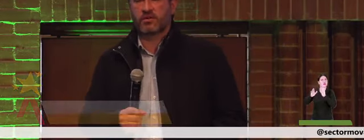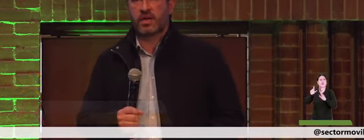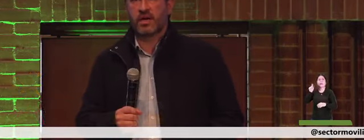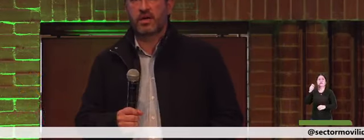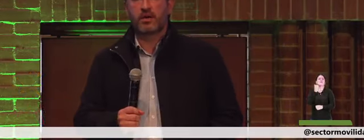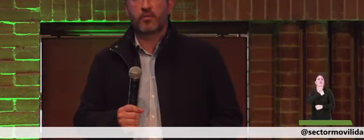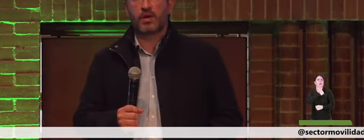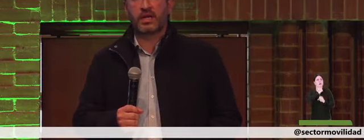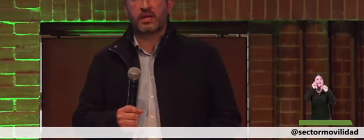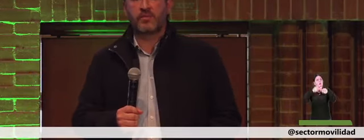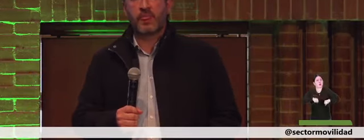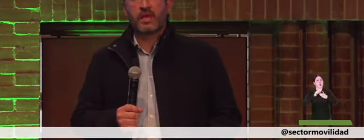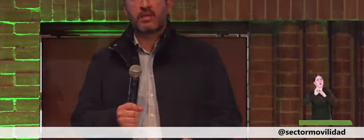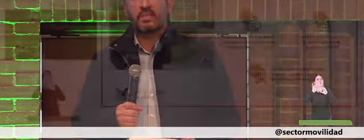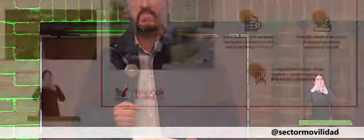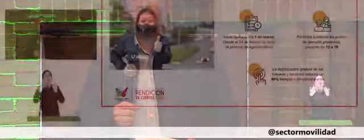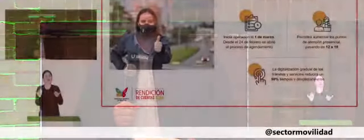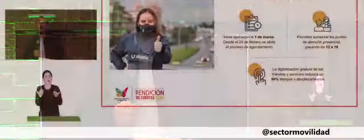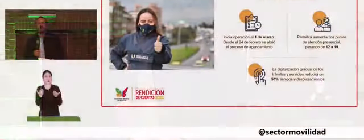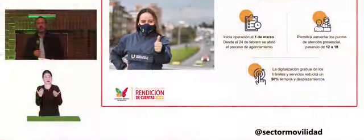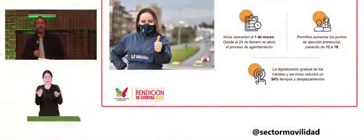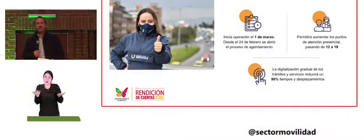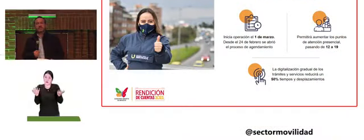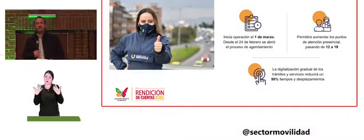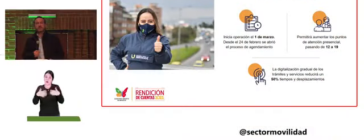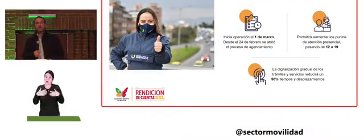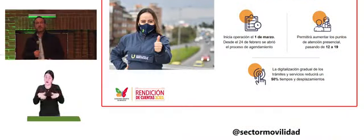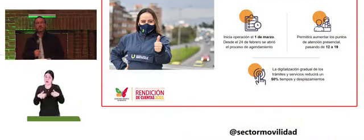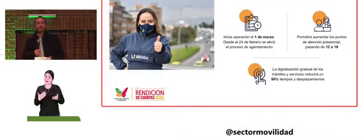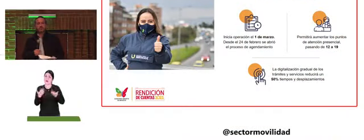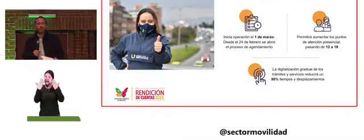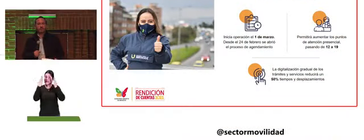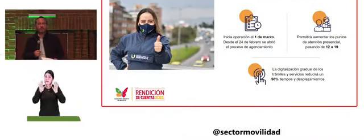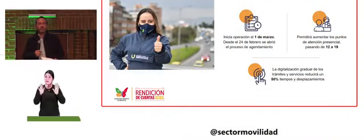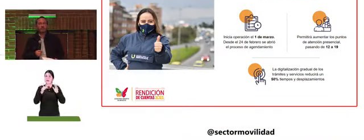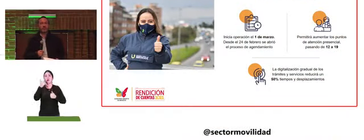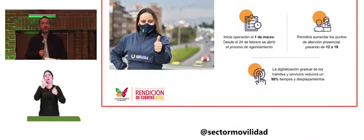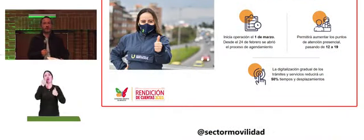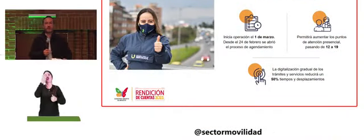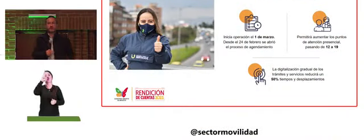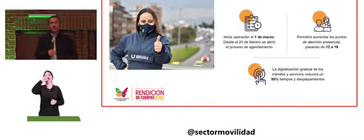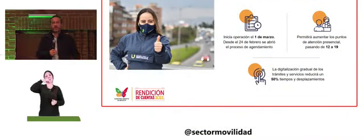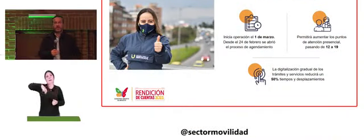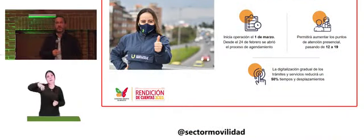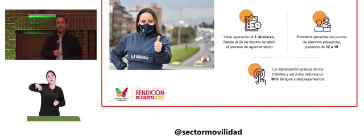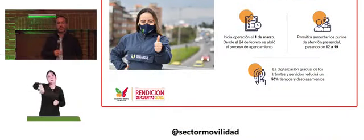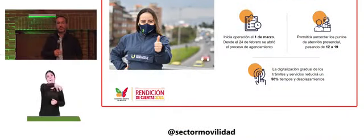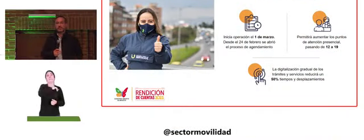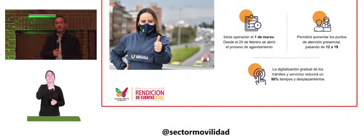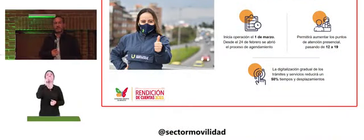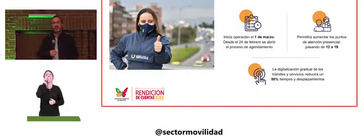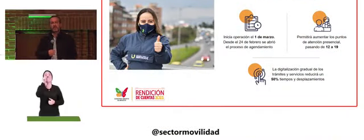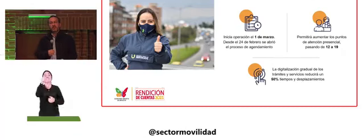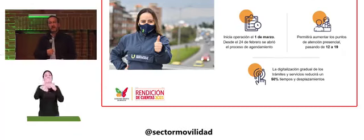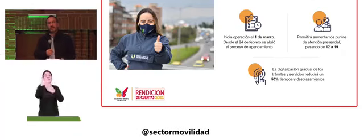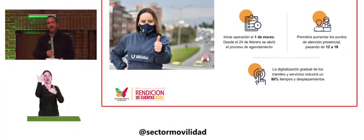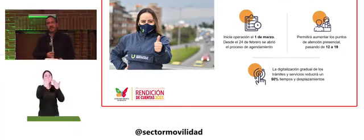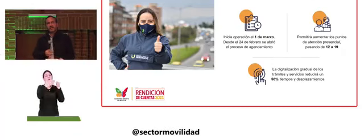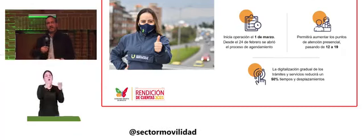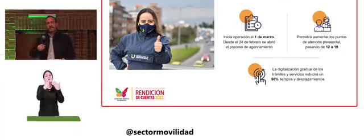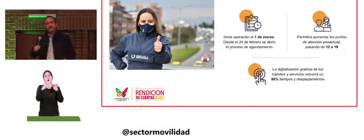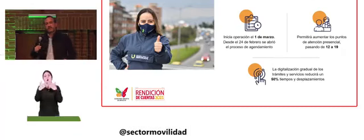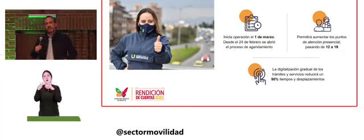con la movilidad. ¿Qué son estas ventanillas? Son 12 puntos inicialmente que arrancan mañana, pero que pasarán, migrarán de